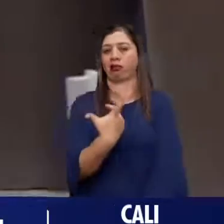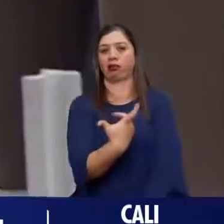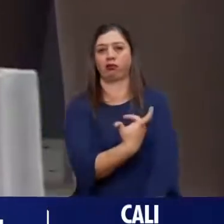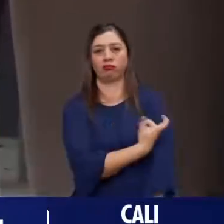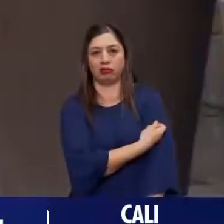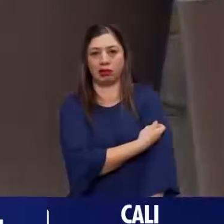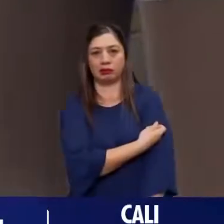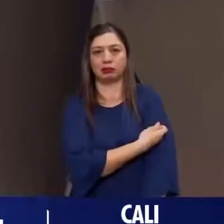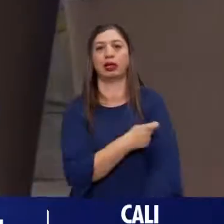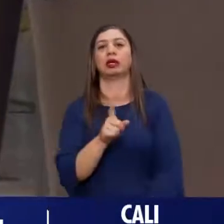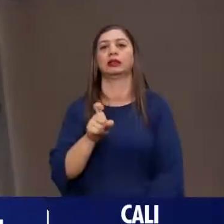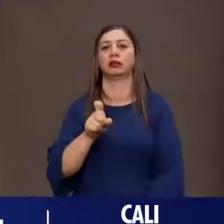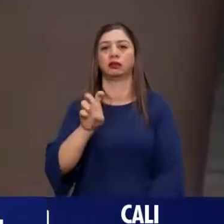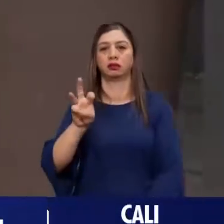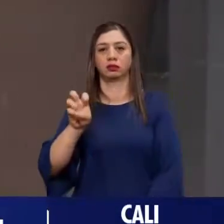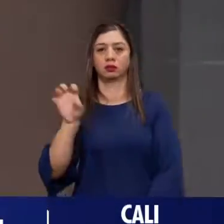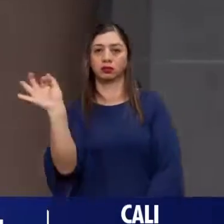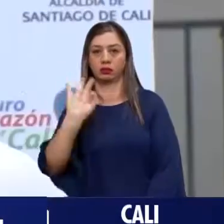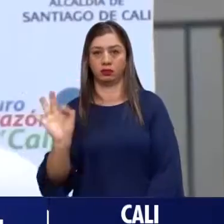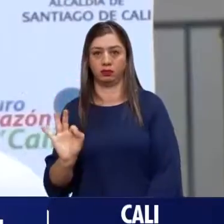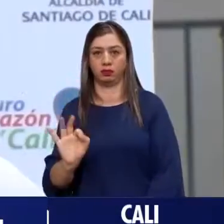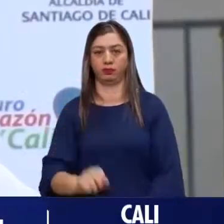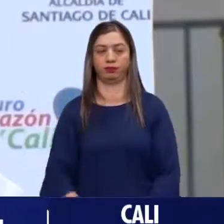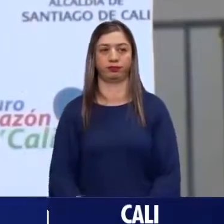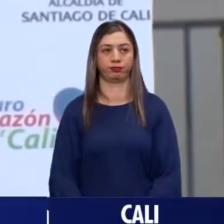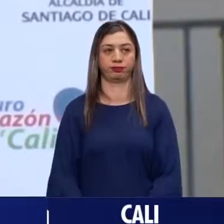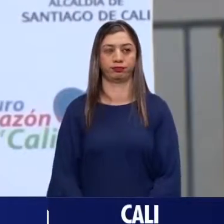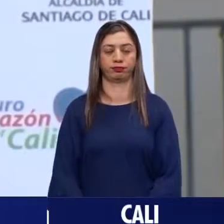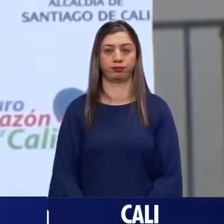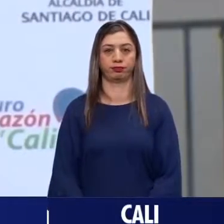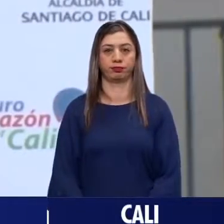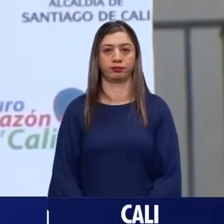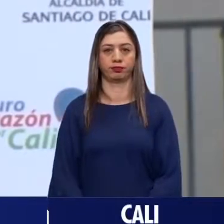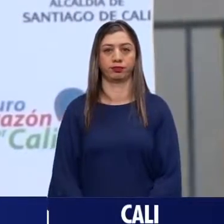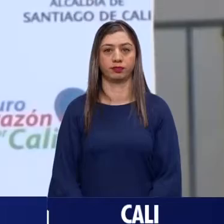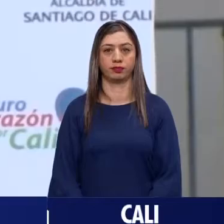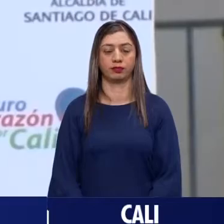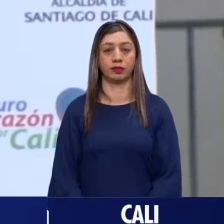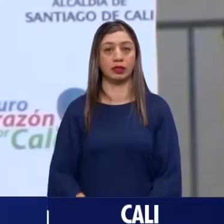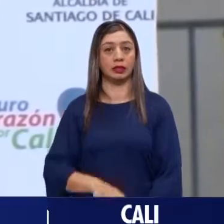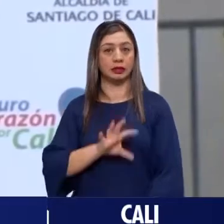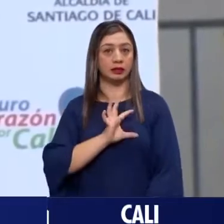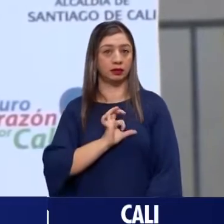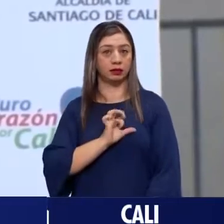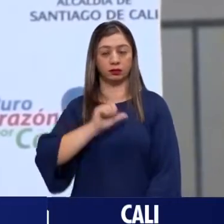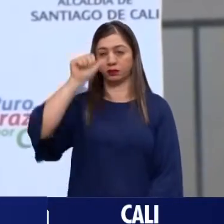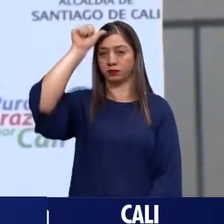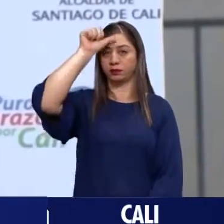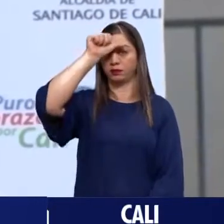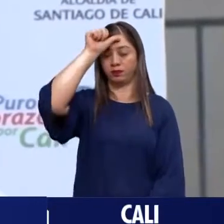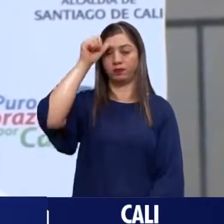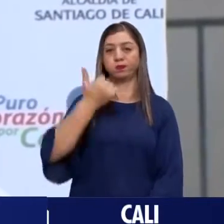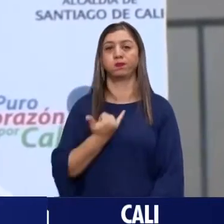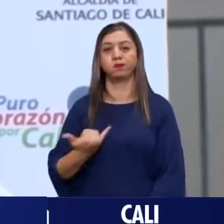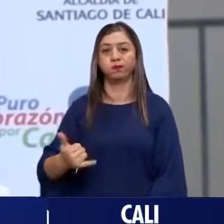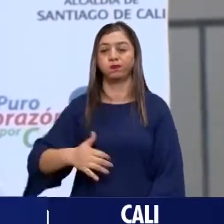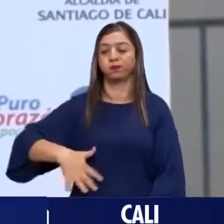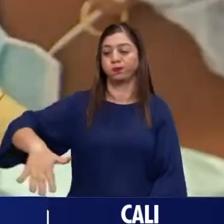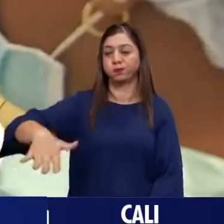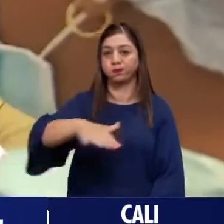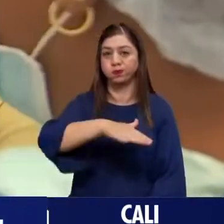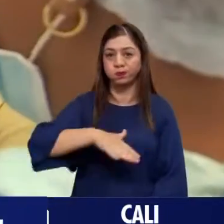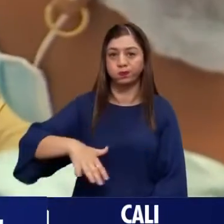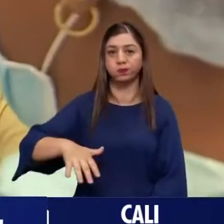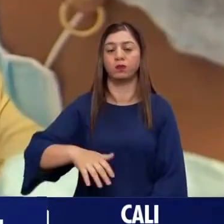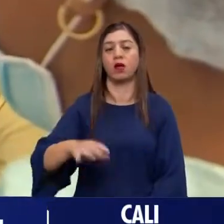llega al 68%. Por eso durante este fin de semana vamos a estar en los barrios, en